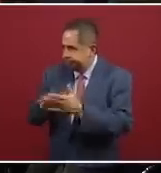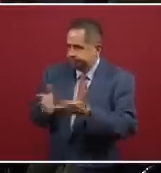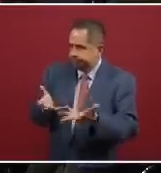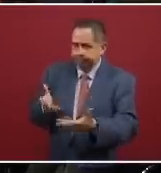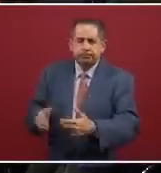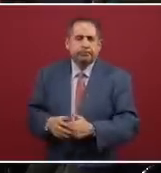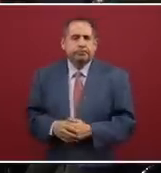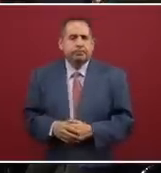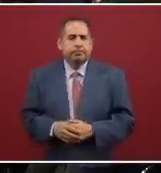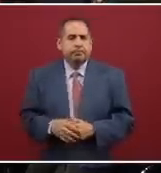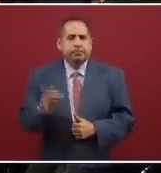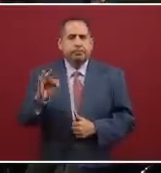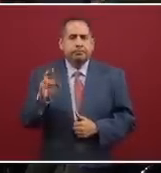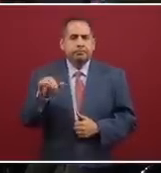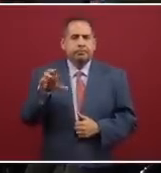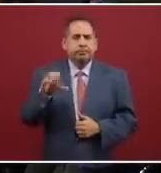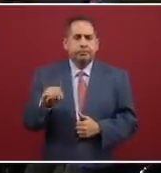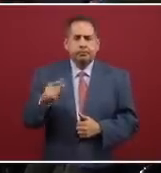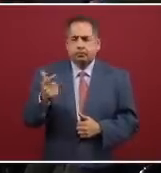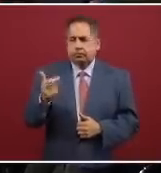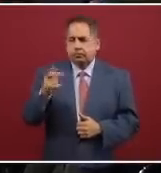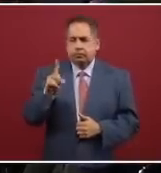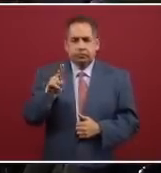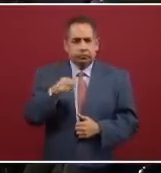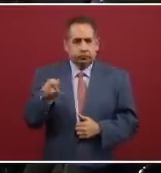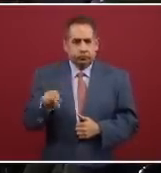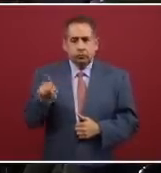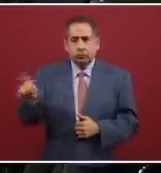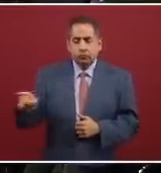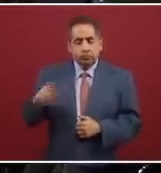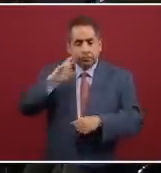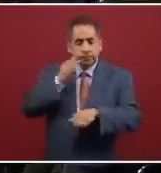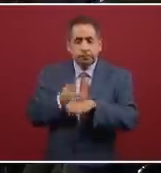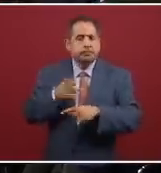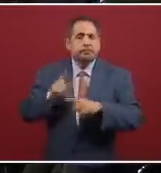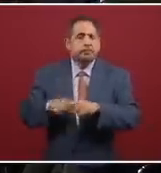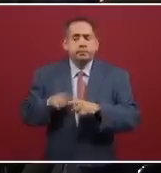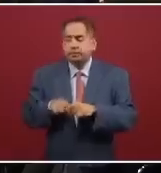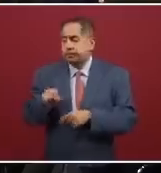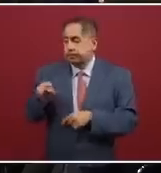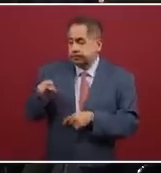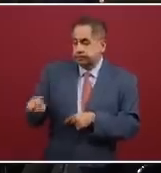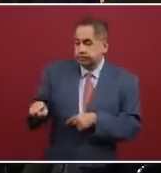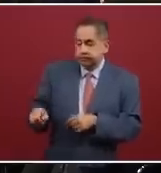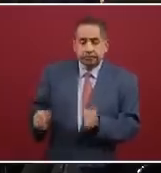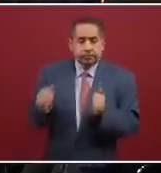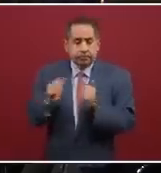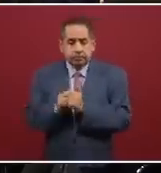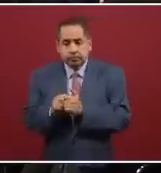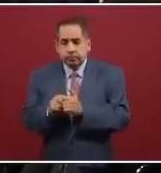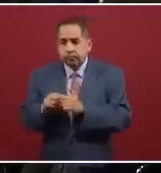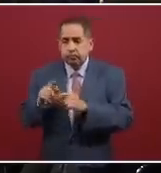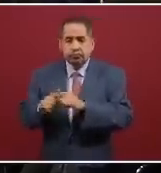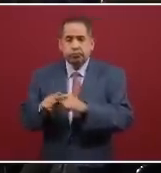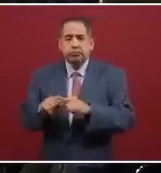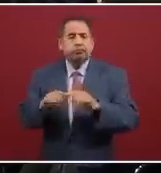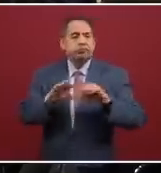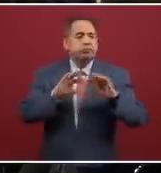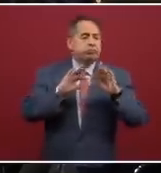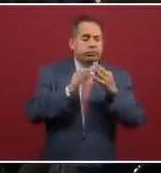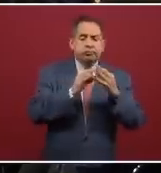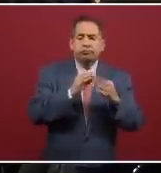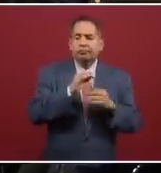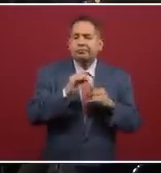francisco garduño tiene la responsabilidad de ser los enlaces con las diferentes áreas que intervienen en migración es decir